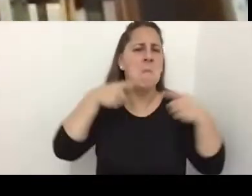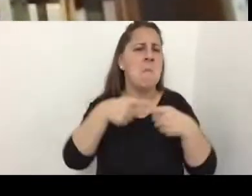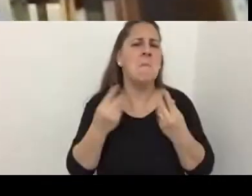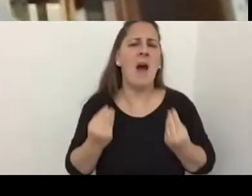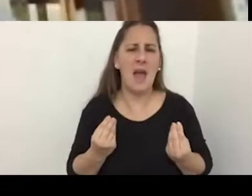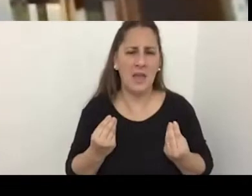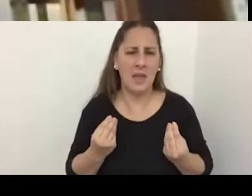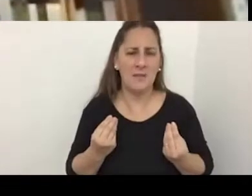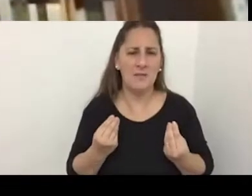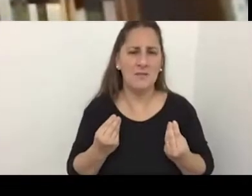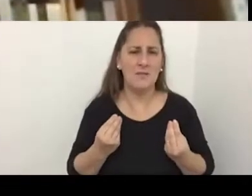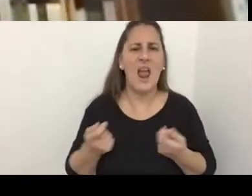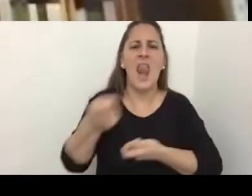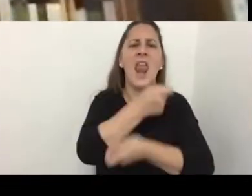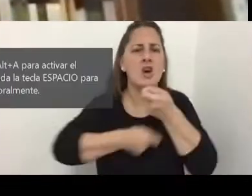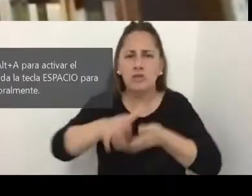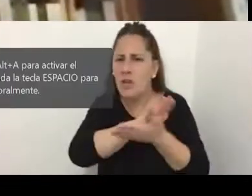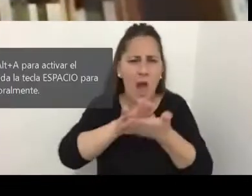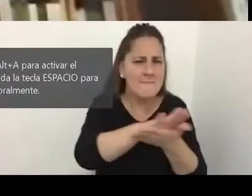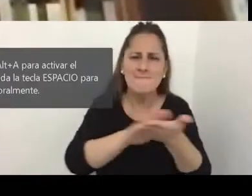¿Para qué sirve la negociación colectiva?